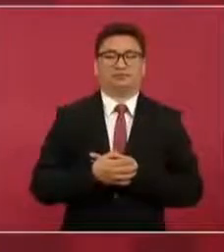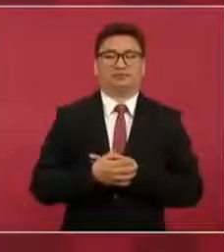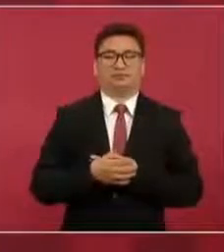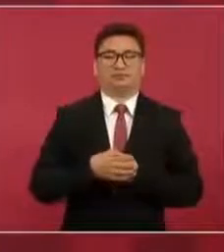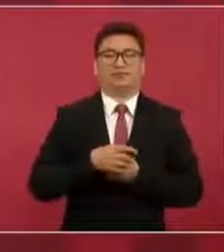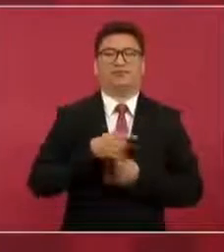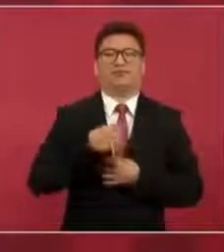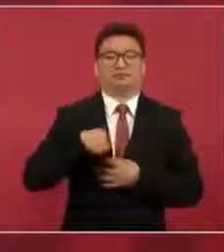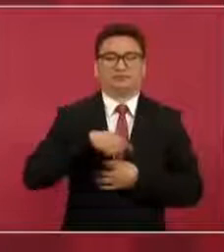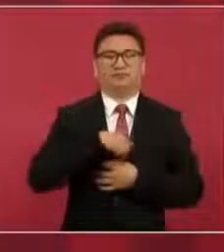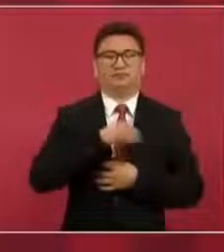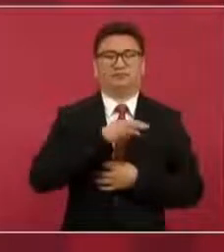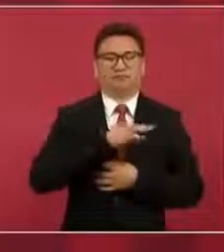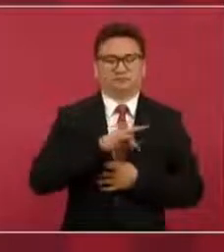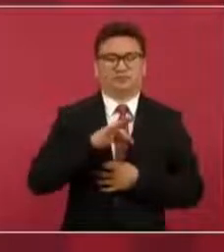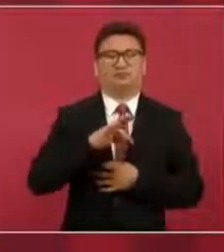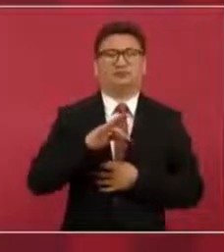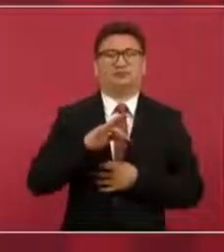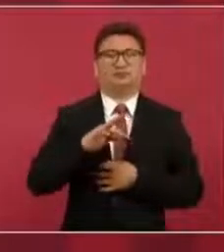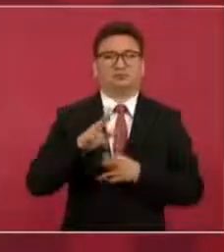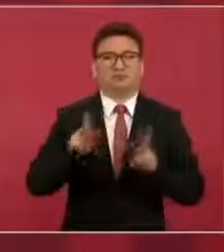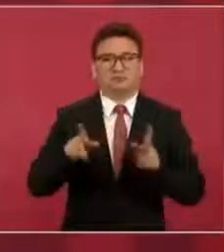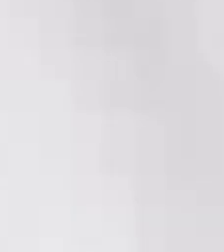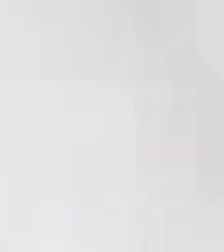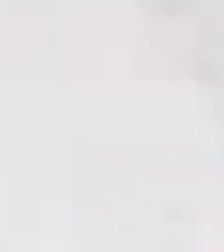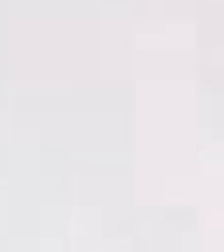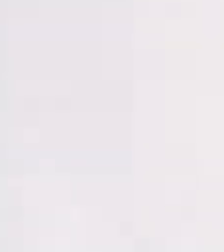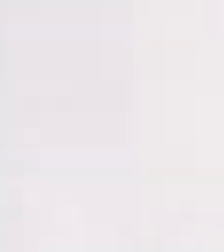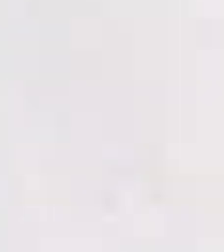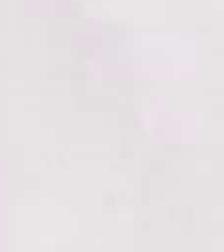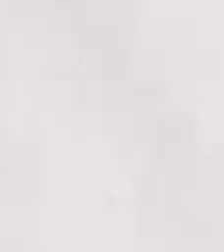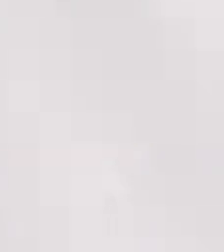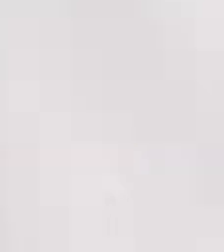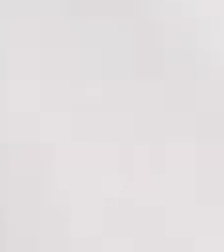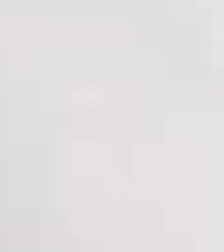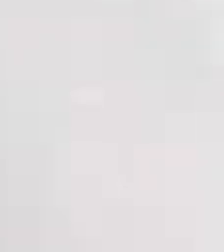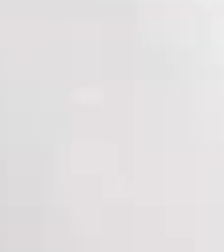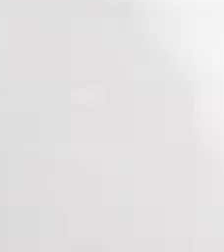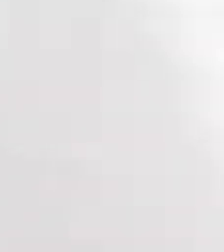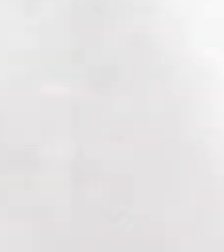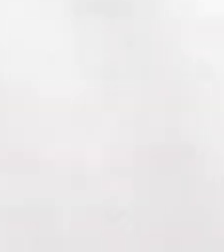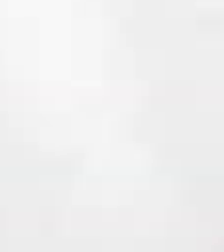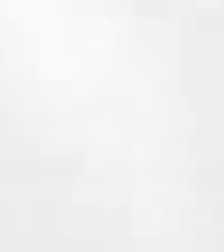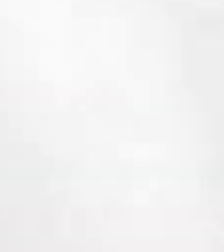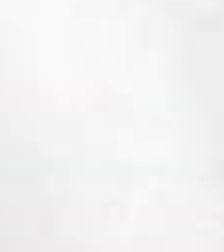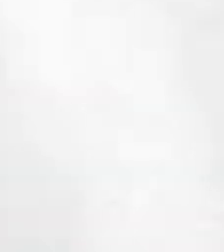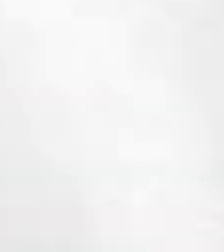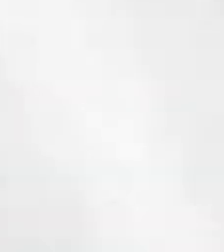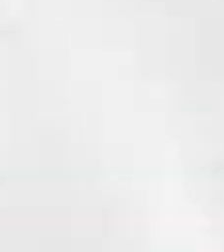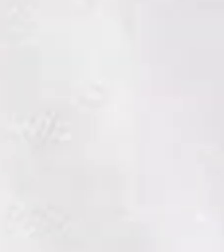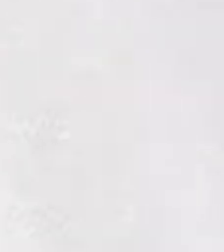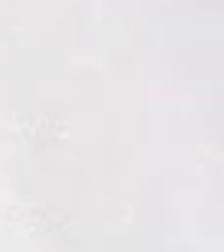vender más crudo. Secretaría de Energía.